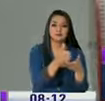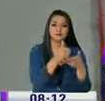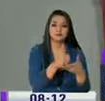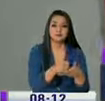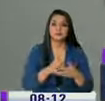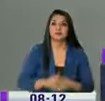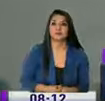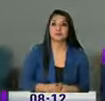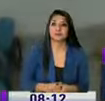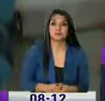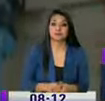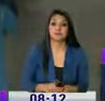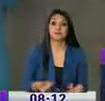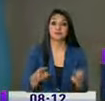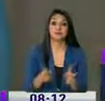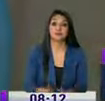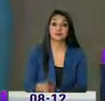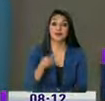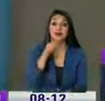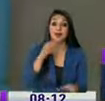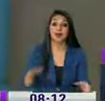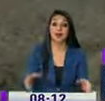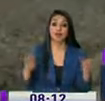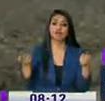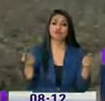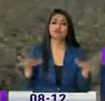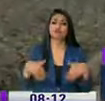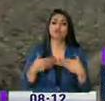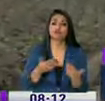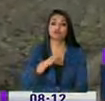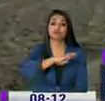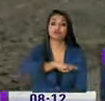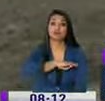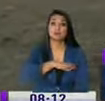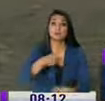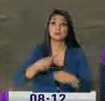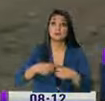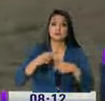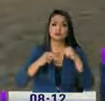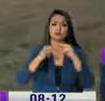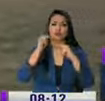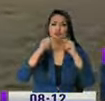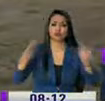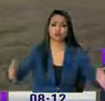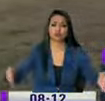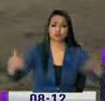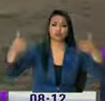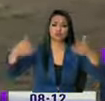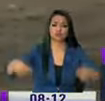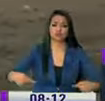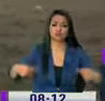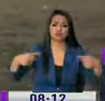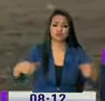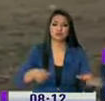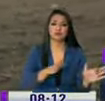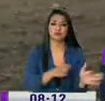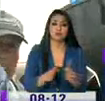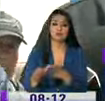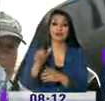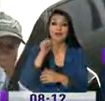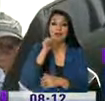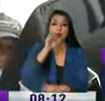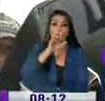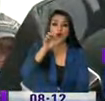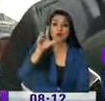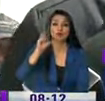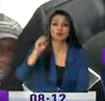el manejo sustentable de líquido vital, el municipio de Quito construyó la planta de tratamiento de aguas residuales de Yoa. Sin